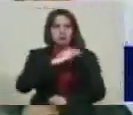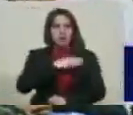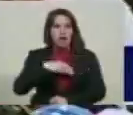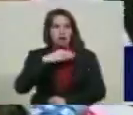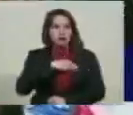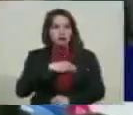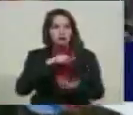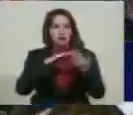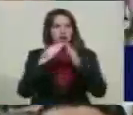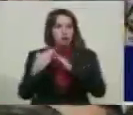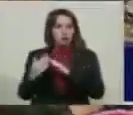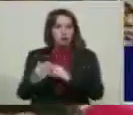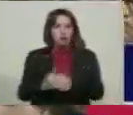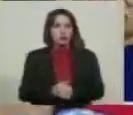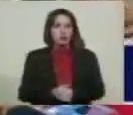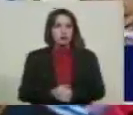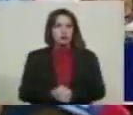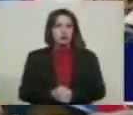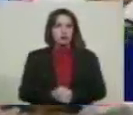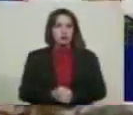comunas.